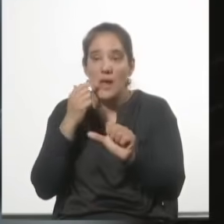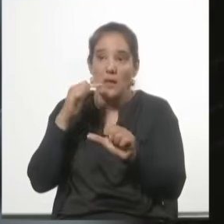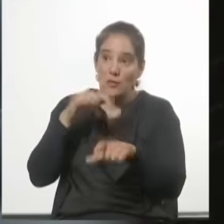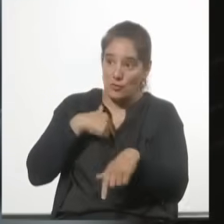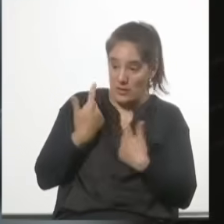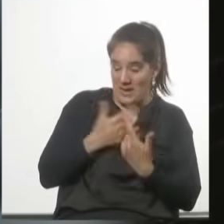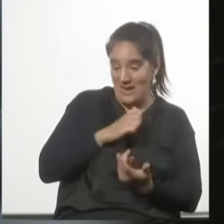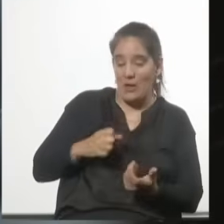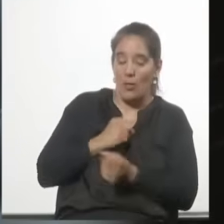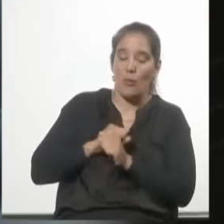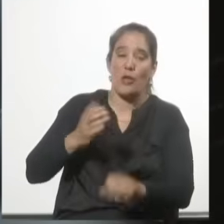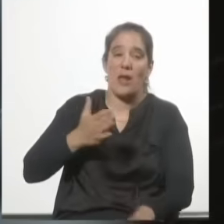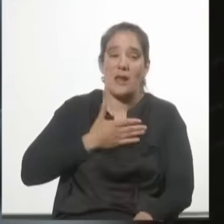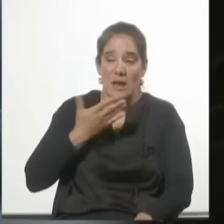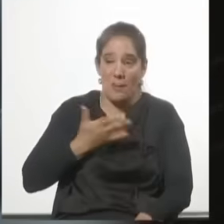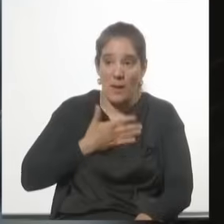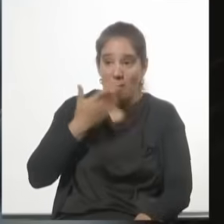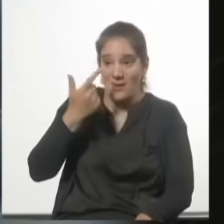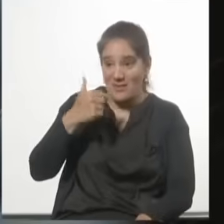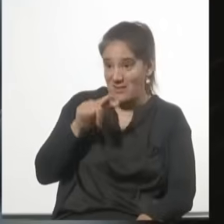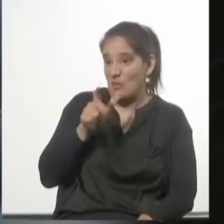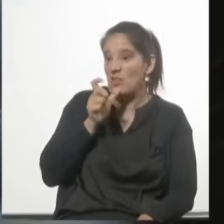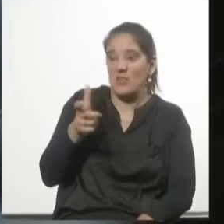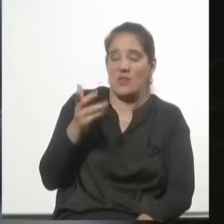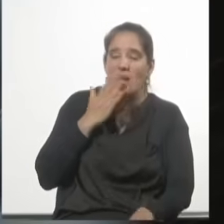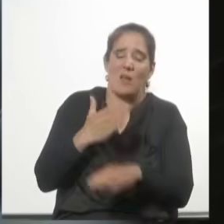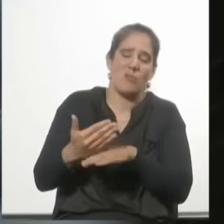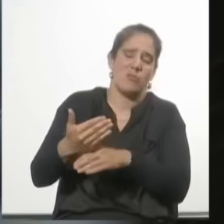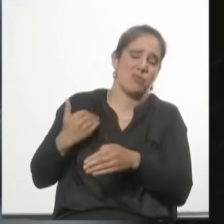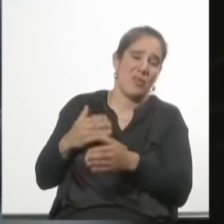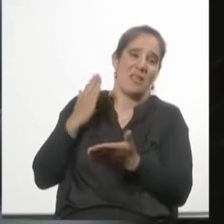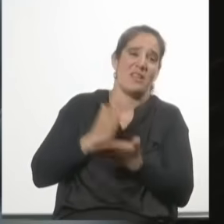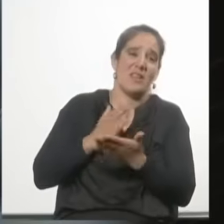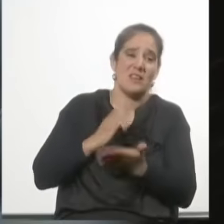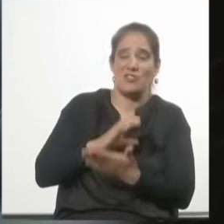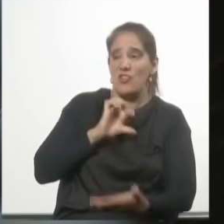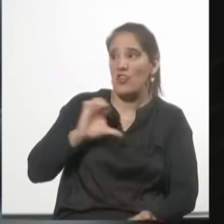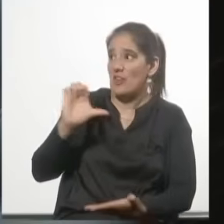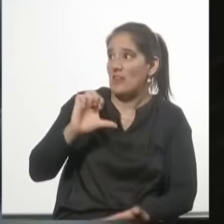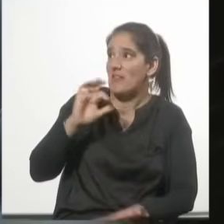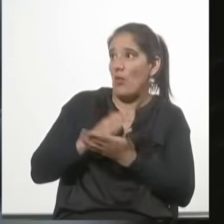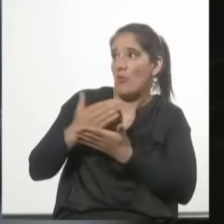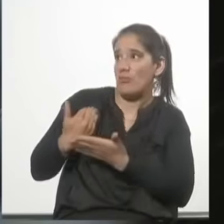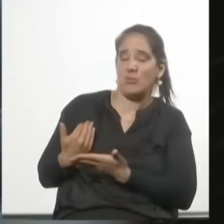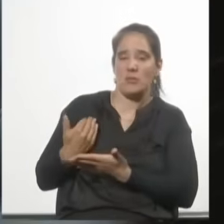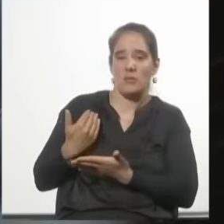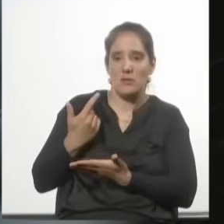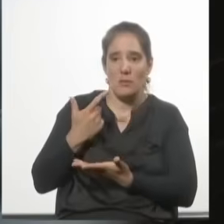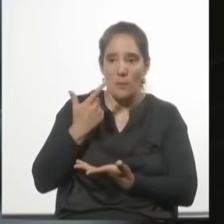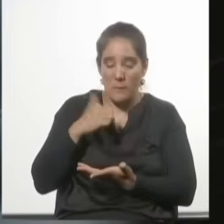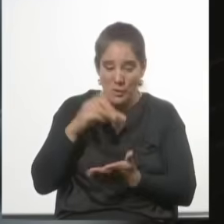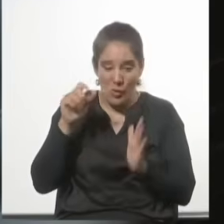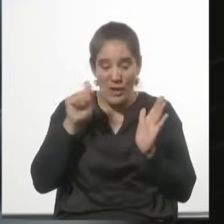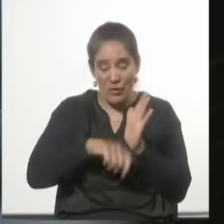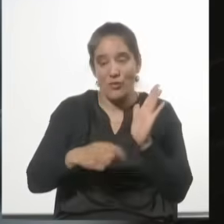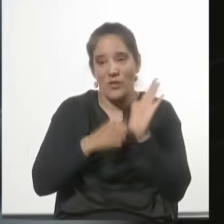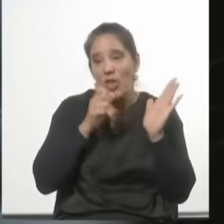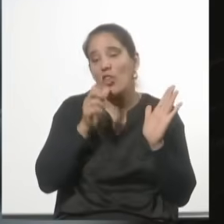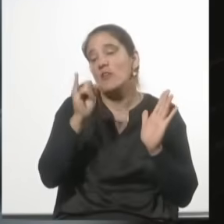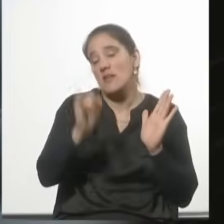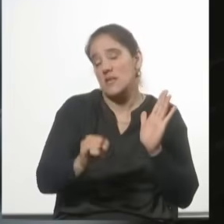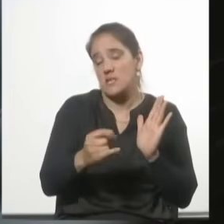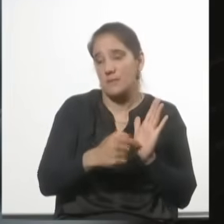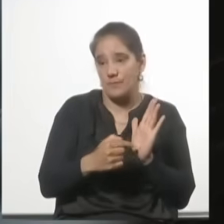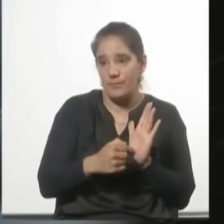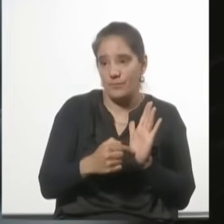e inaceptable retroceso en desmedro de los derechos del Estado que surgen del propio contrato. Lo que sí se